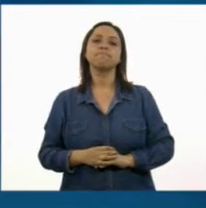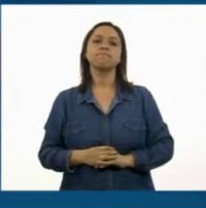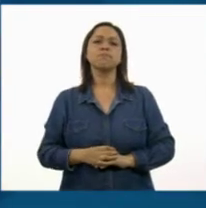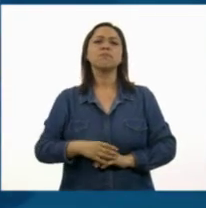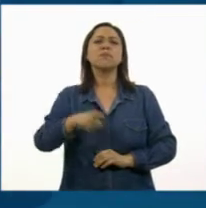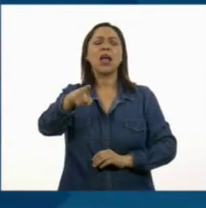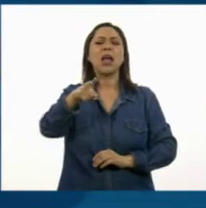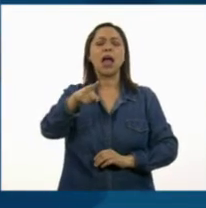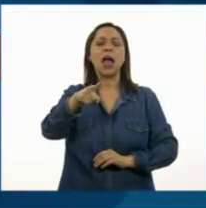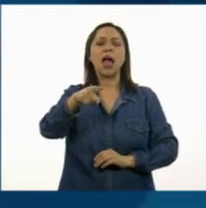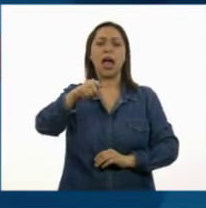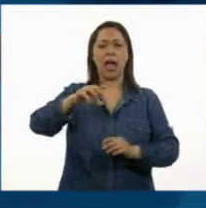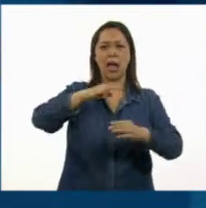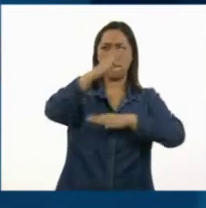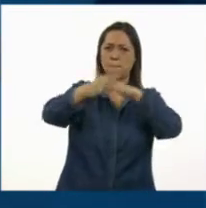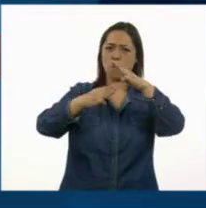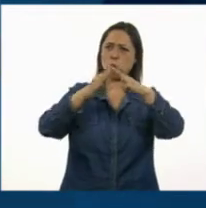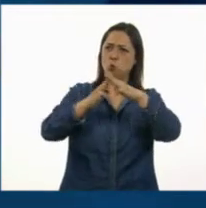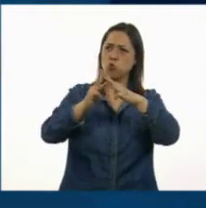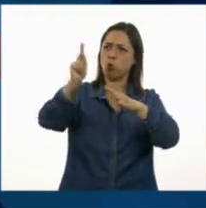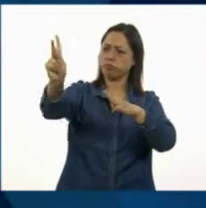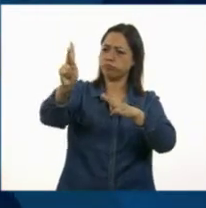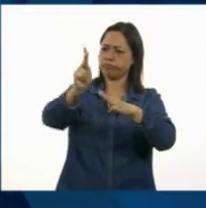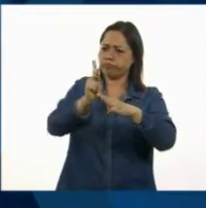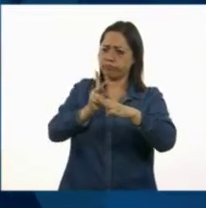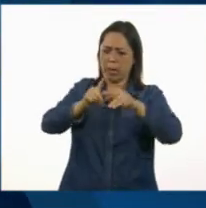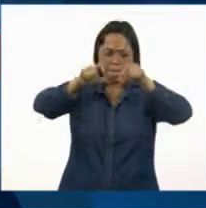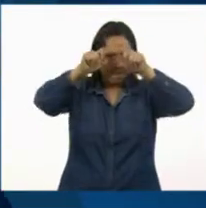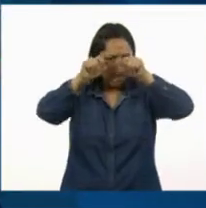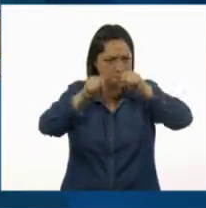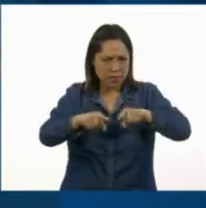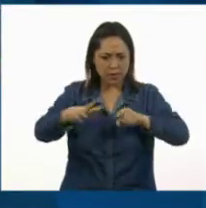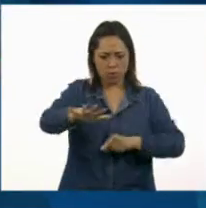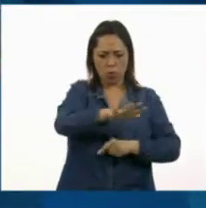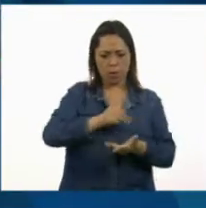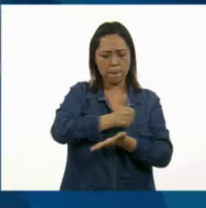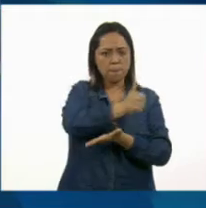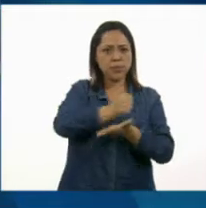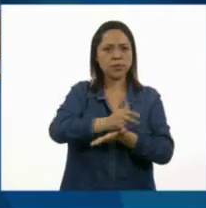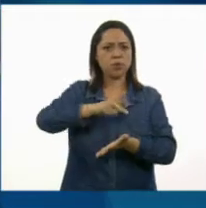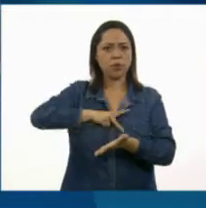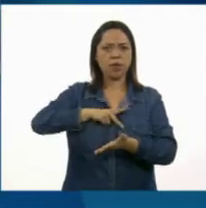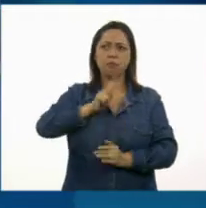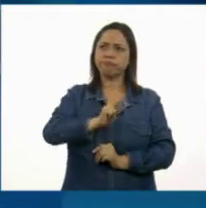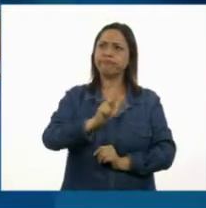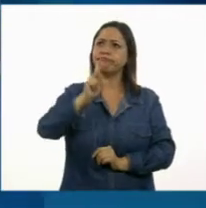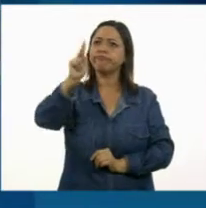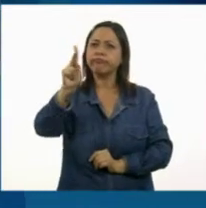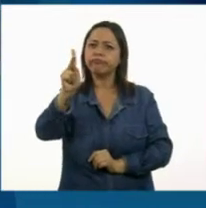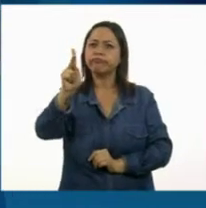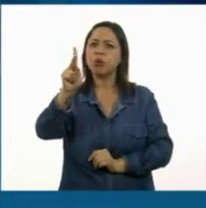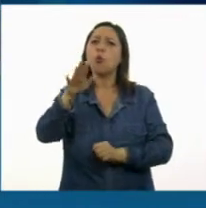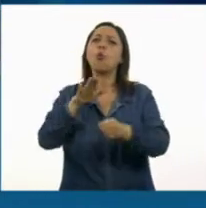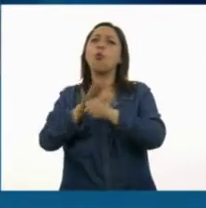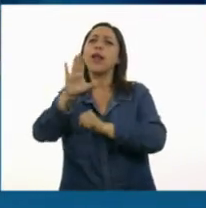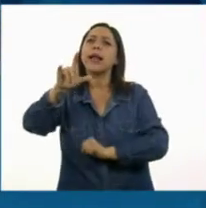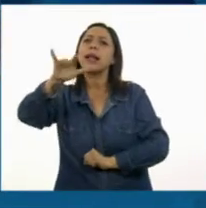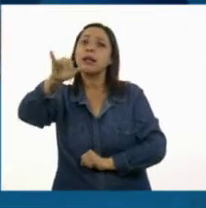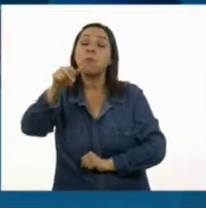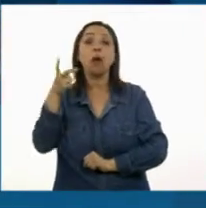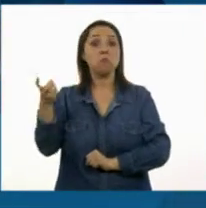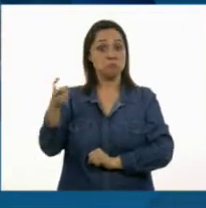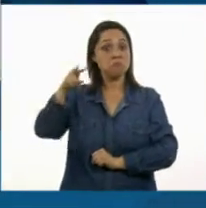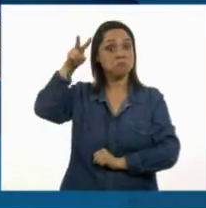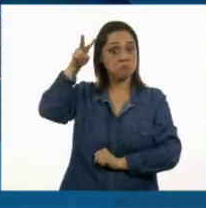¿qué otras regiones en el mundo tienen el mismo clima que mi ciudad? Sin duda, un cuestionamiento excelente para